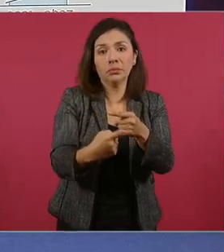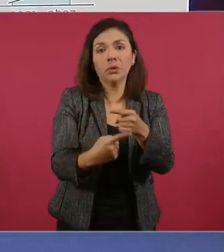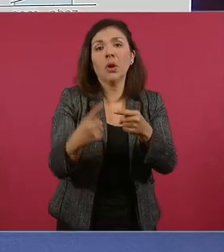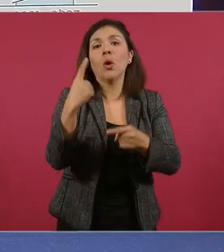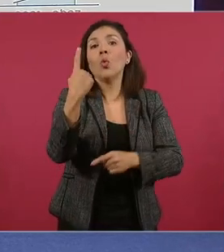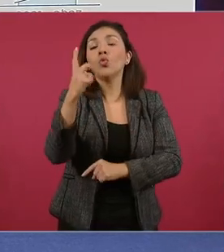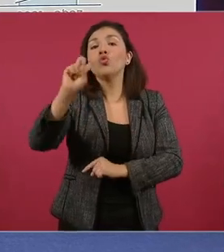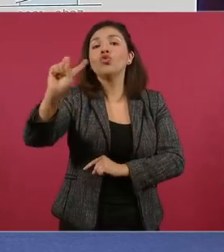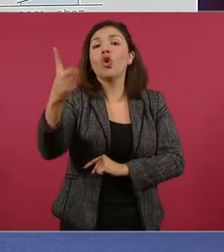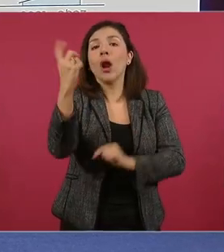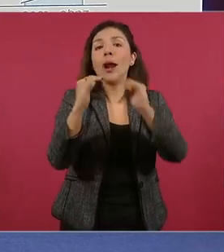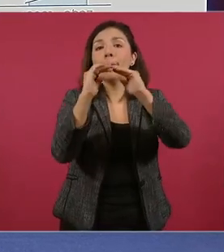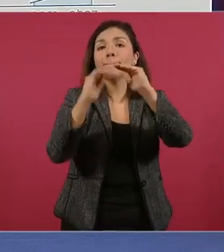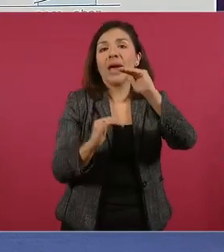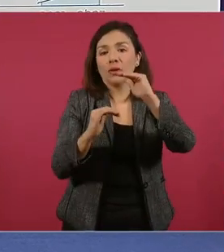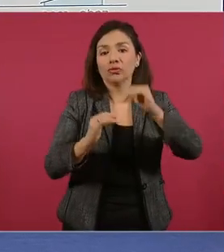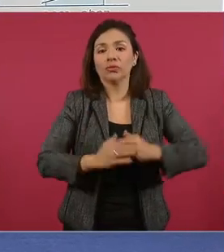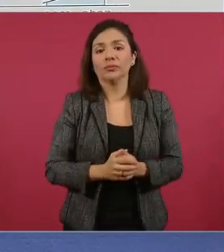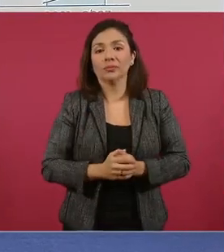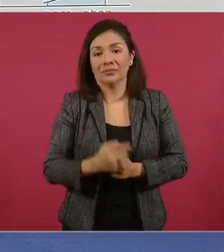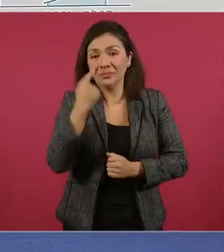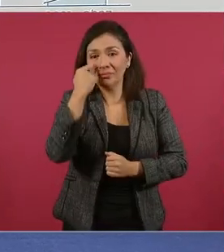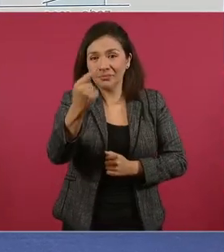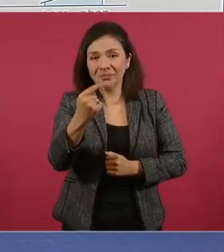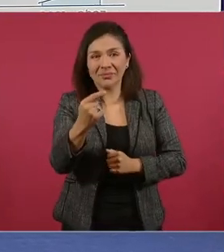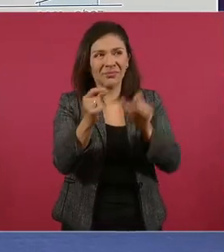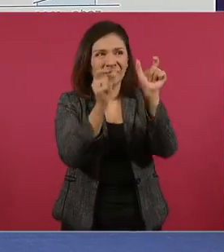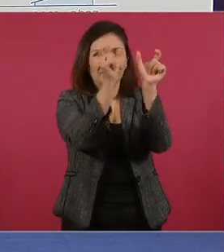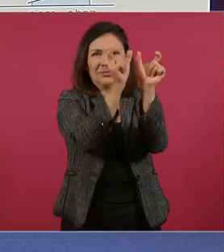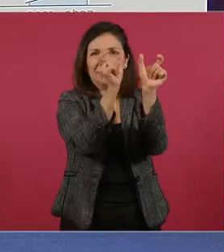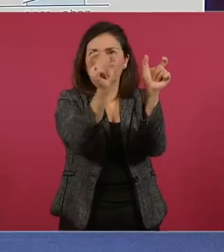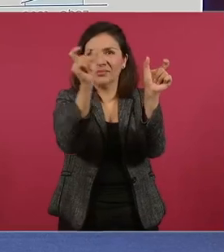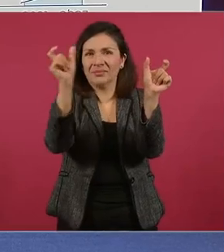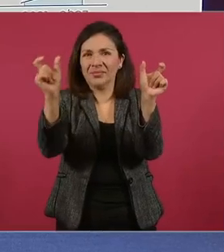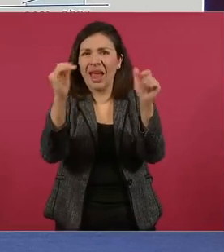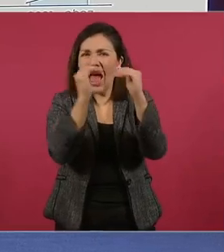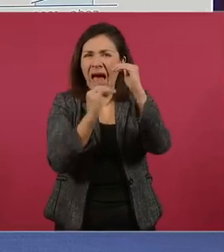de $1. Estas barras que ven ustedes aquí arriba